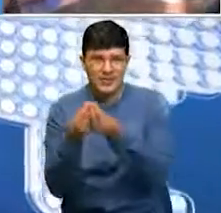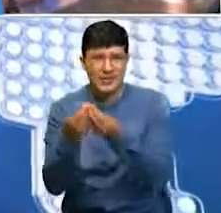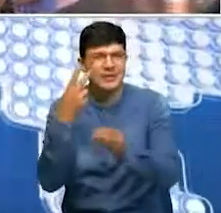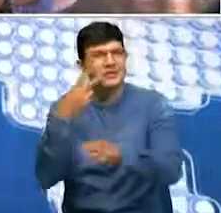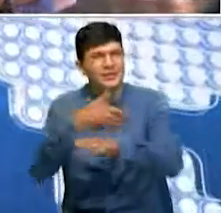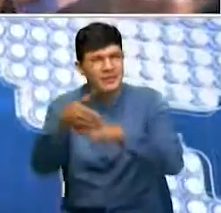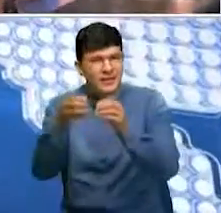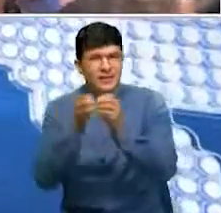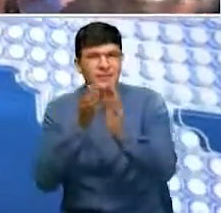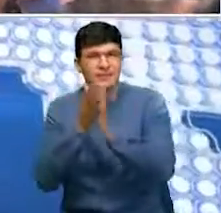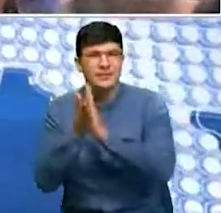para oriente noticias